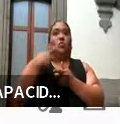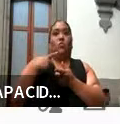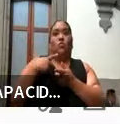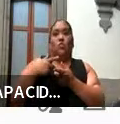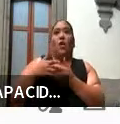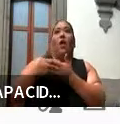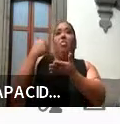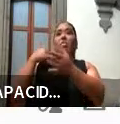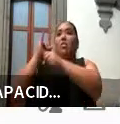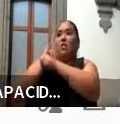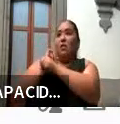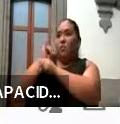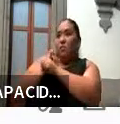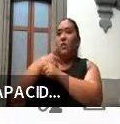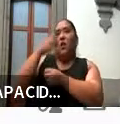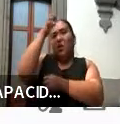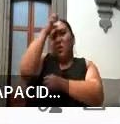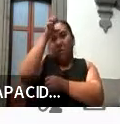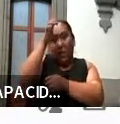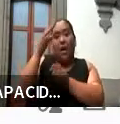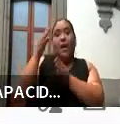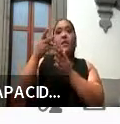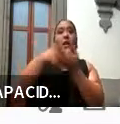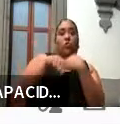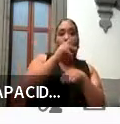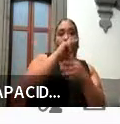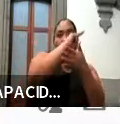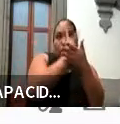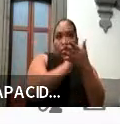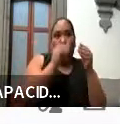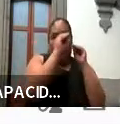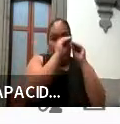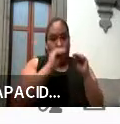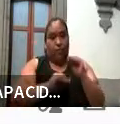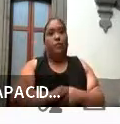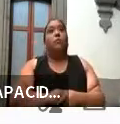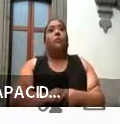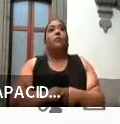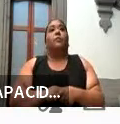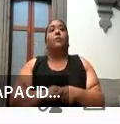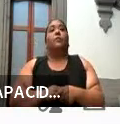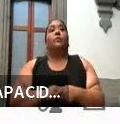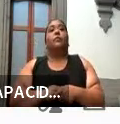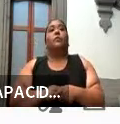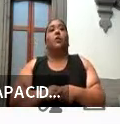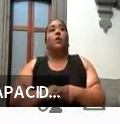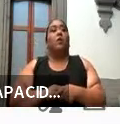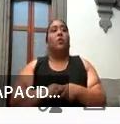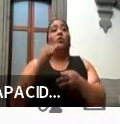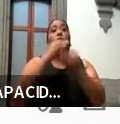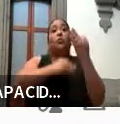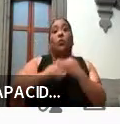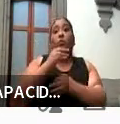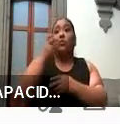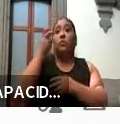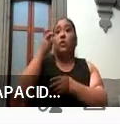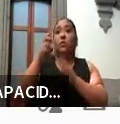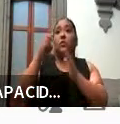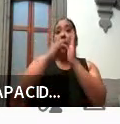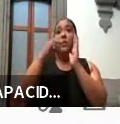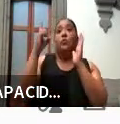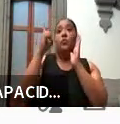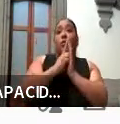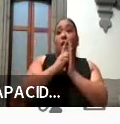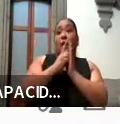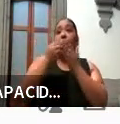esta experiencia de construcción del plan. Estos indicadores recogen la metodología de la Oficina del Alto